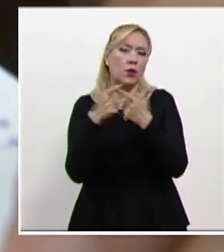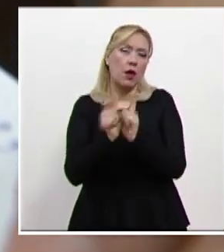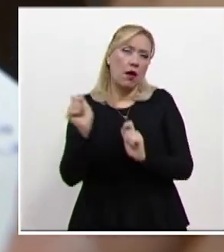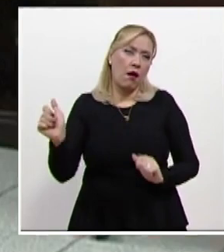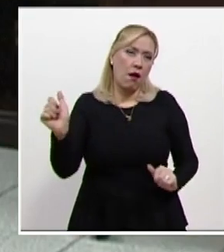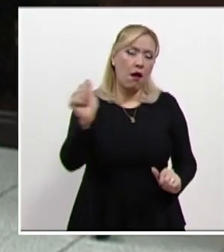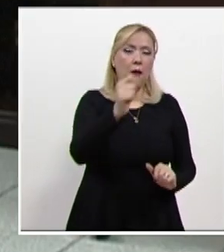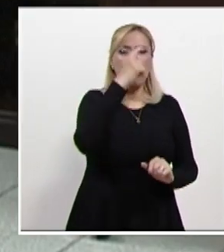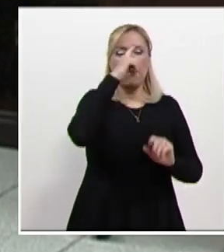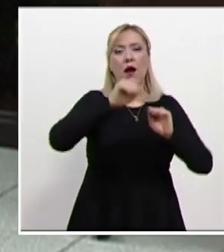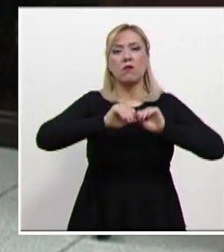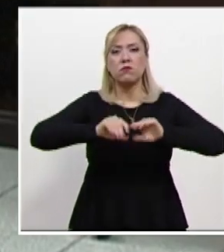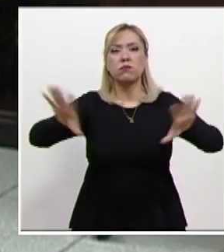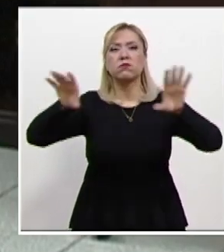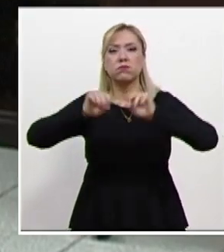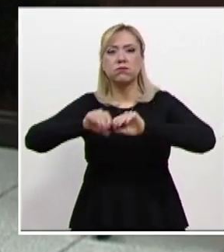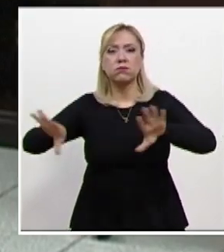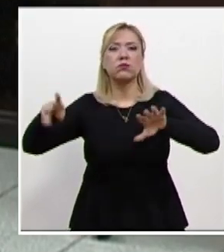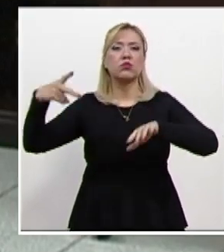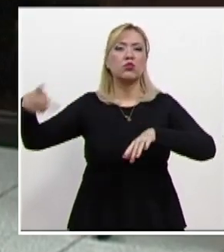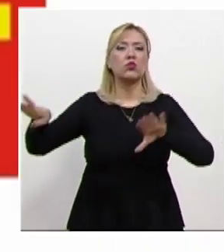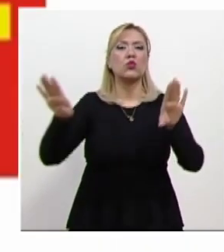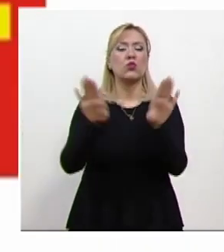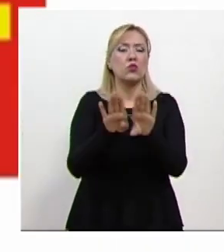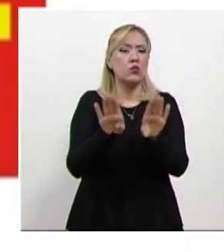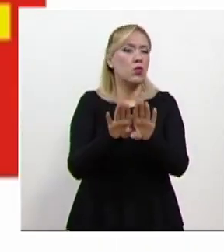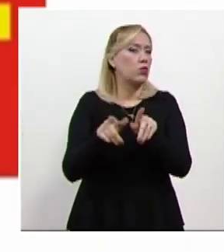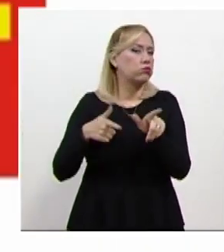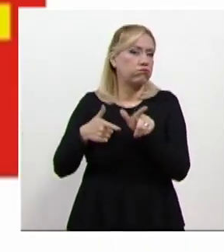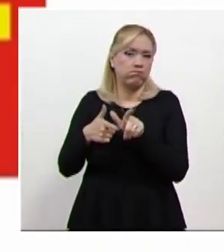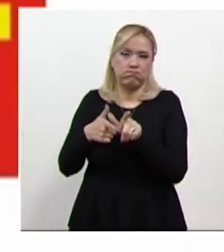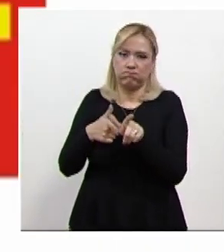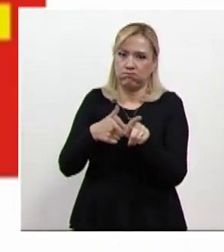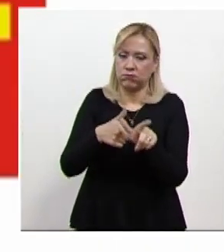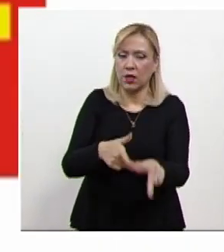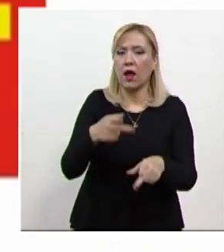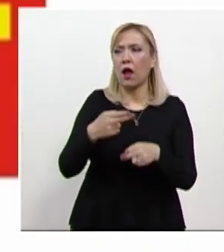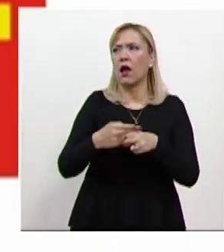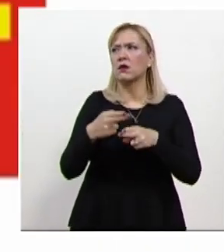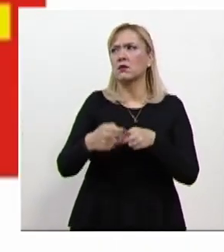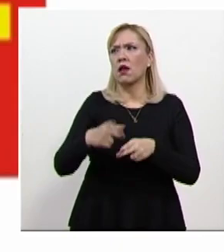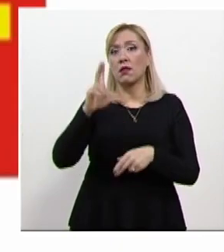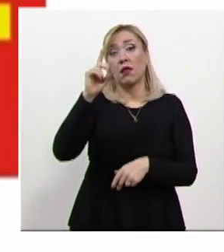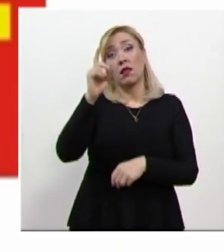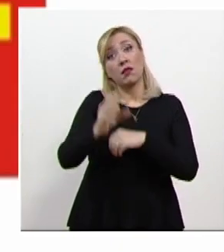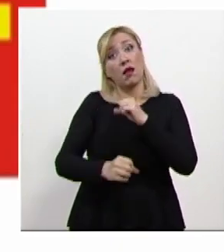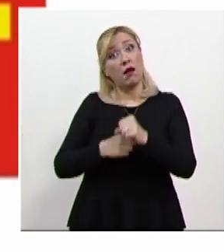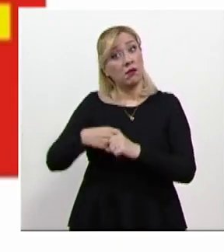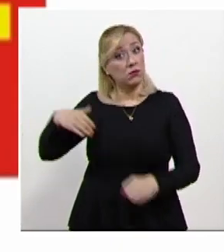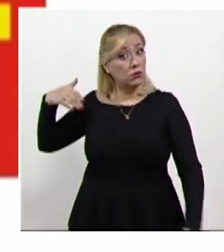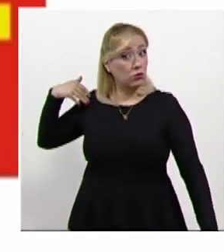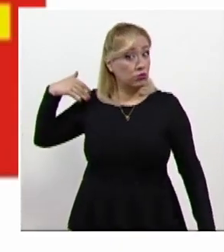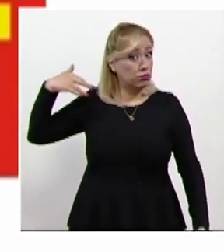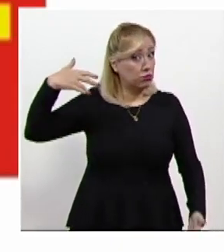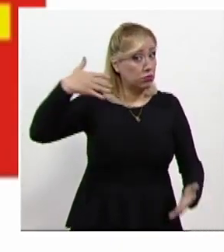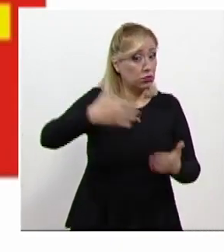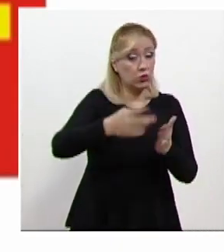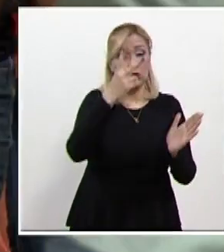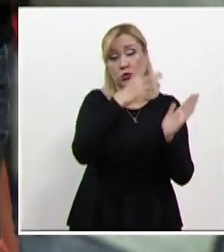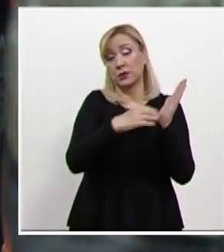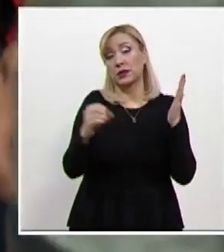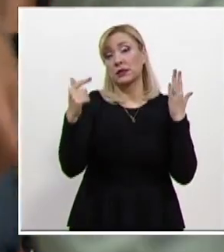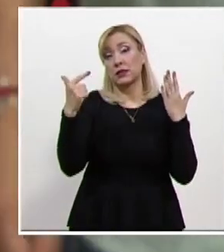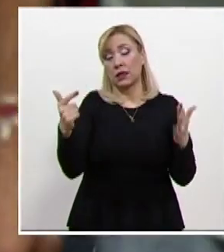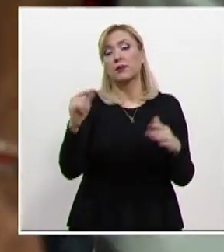de difundir su plataforma electoral de manera permanente. No fue sino hasta 30 años después, en 2007, que se consagró